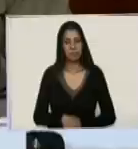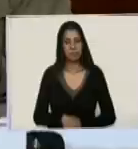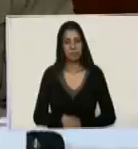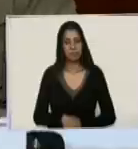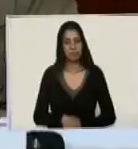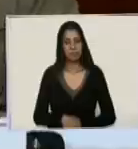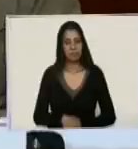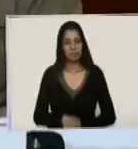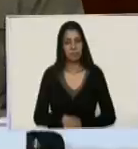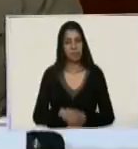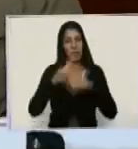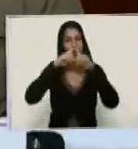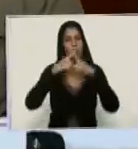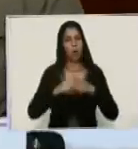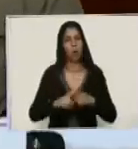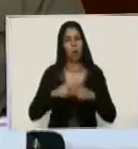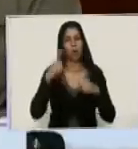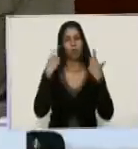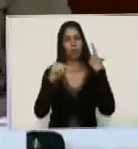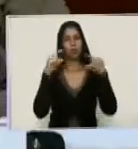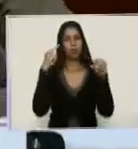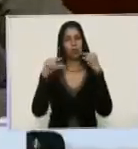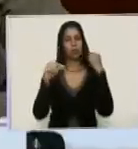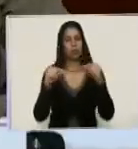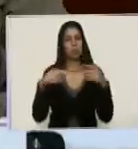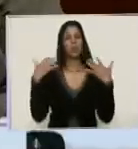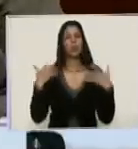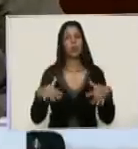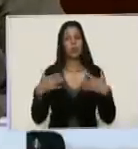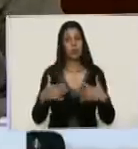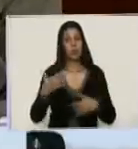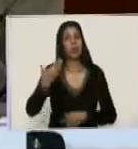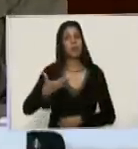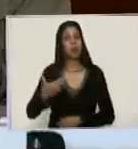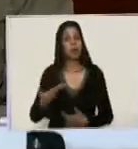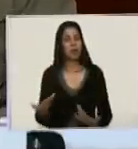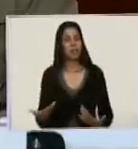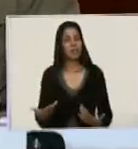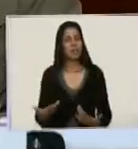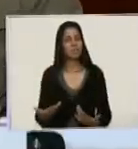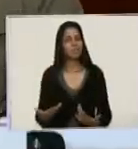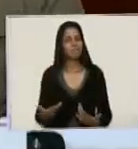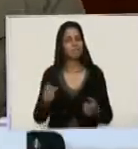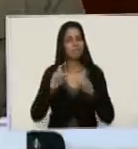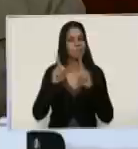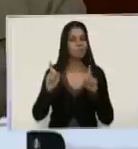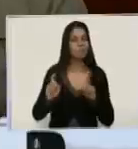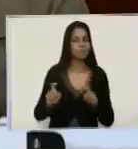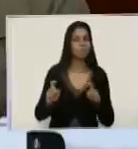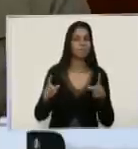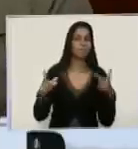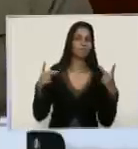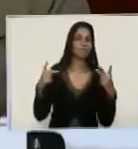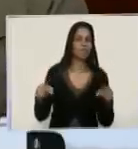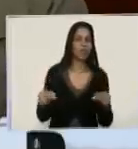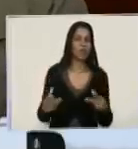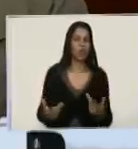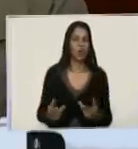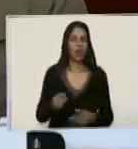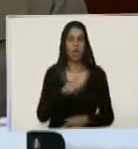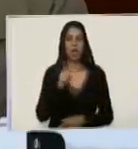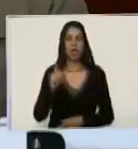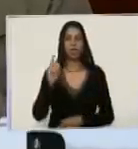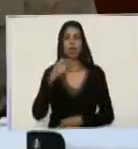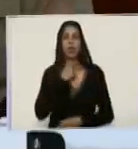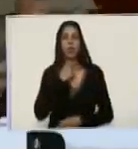Las cifras de cuántos se han ido. En verdad es importante la cifra para ellos, ¿no? Lo importante es el escándalo